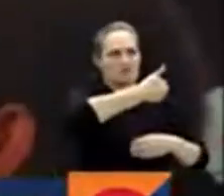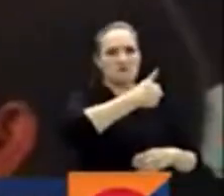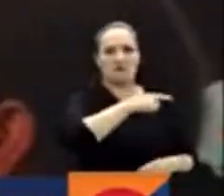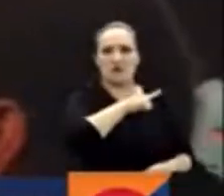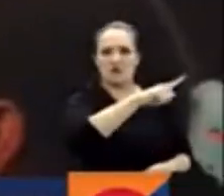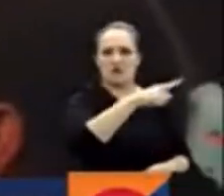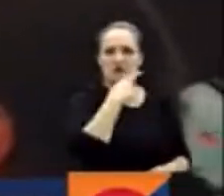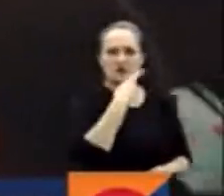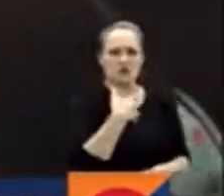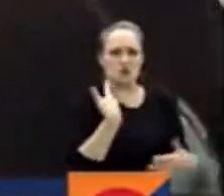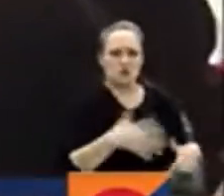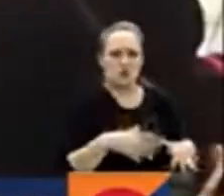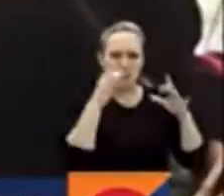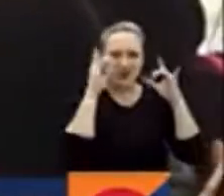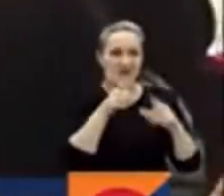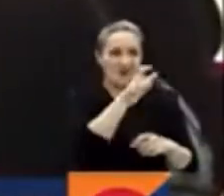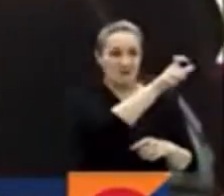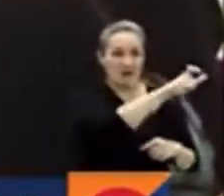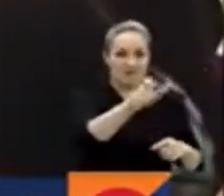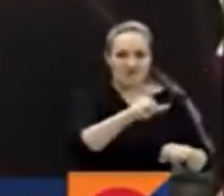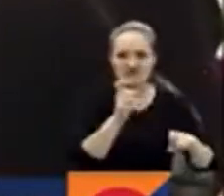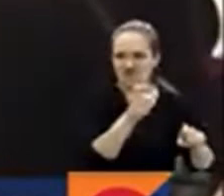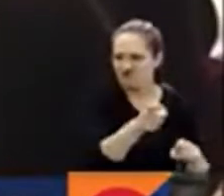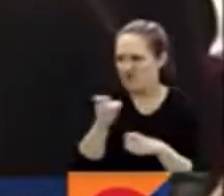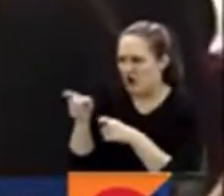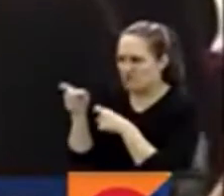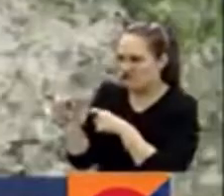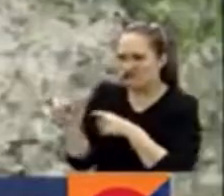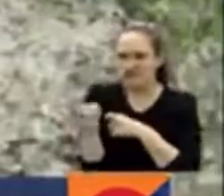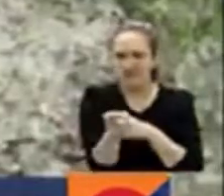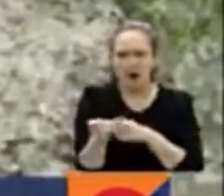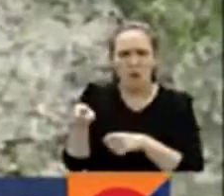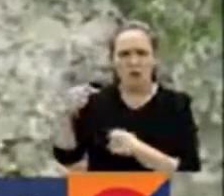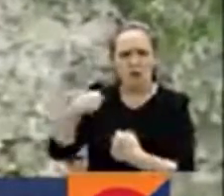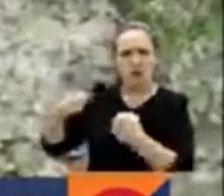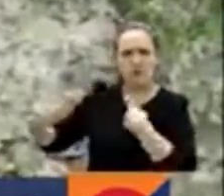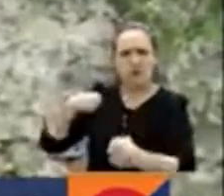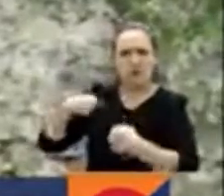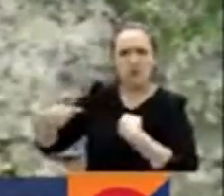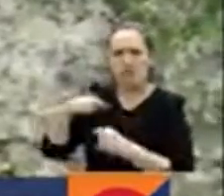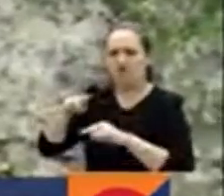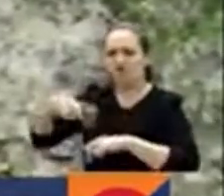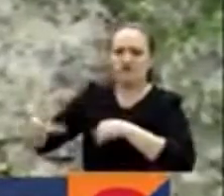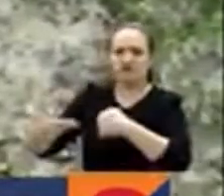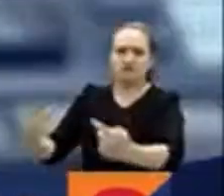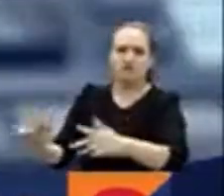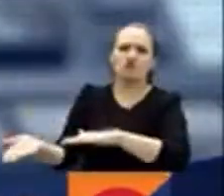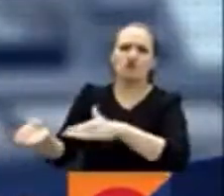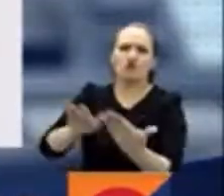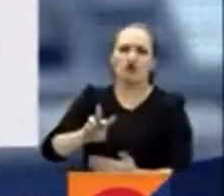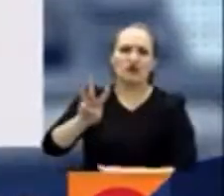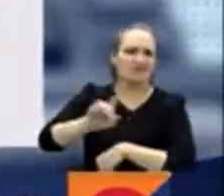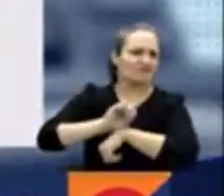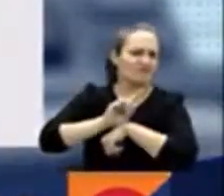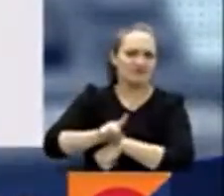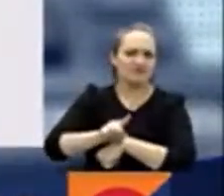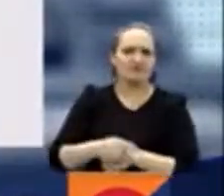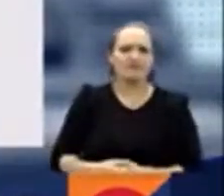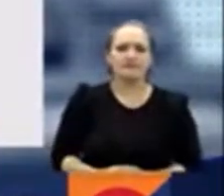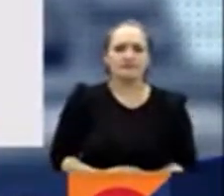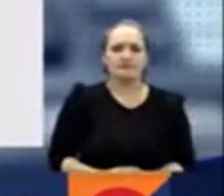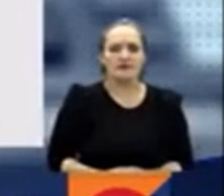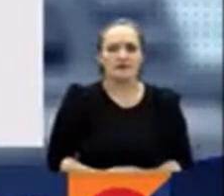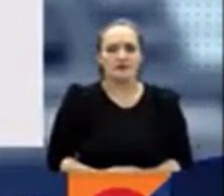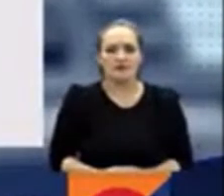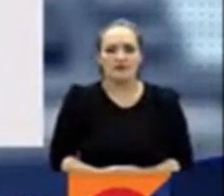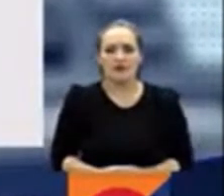fueron abordados por sujetos armados, quienes les dispararon en varias oportunidades, causándoles la muerte de manera instantánea. Creemos primero